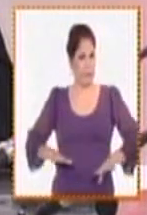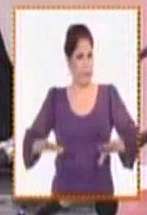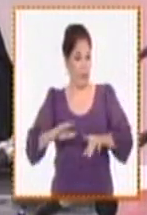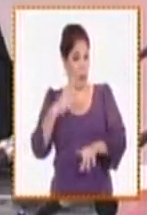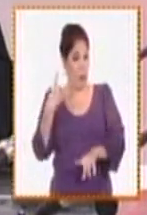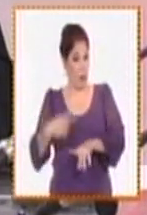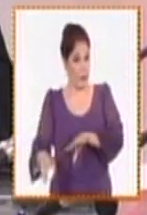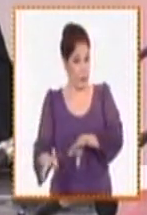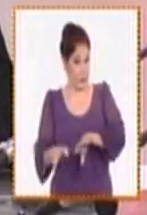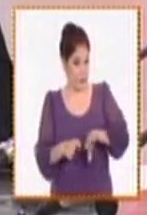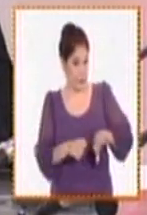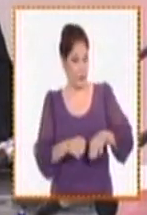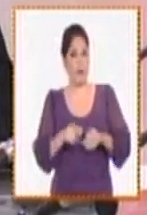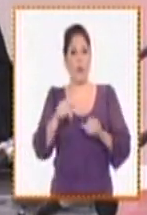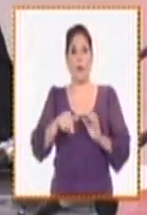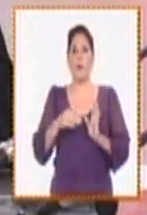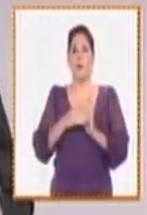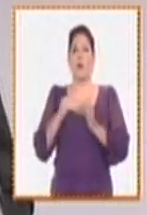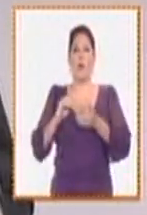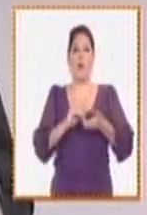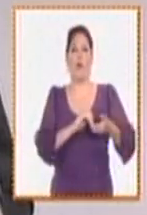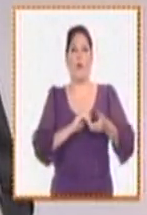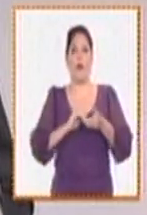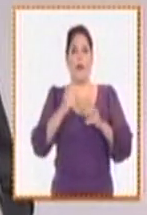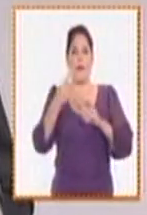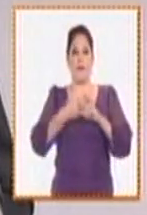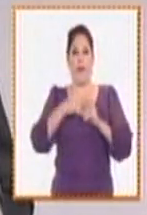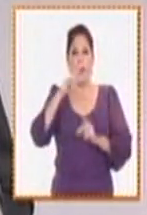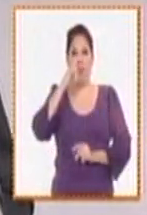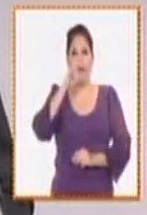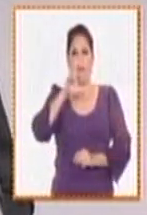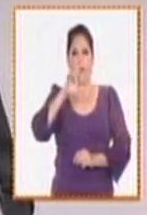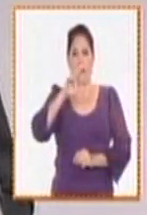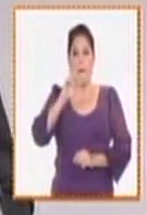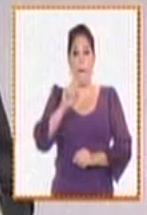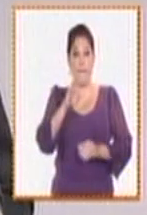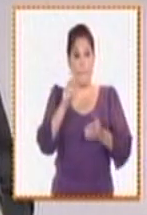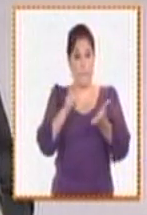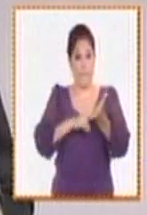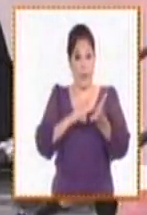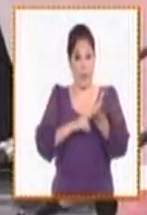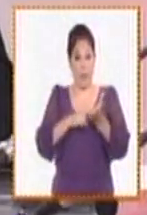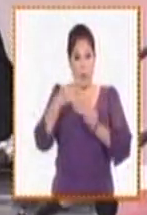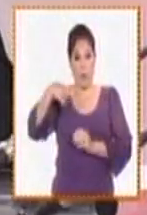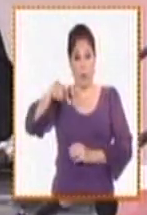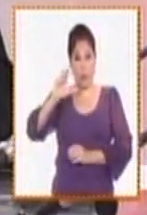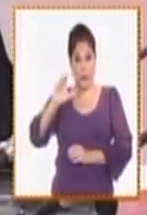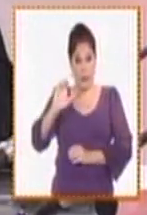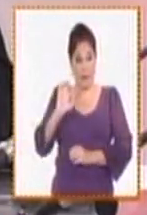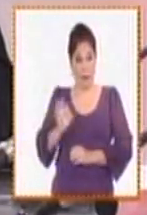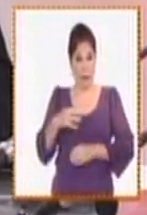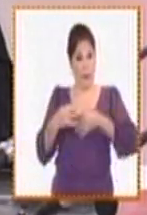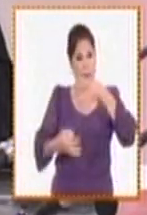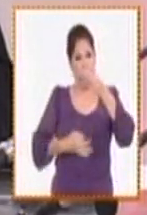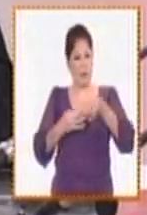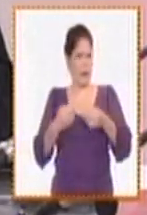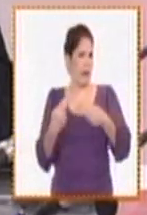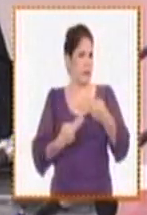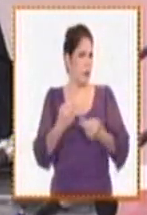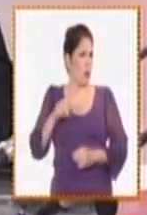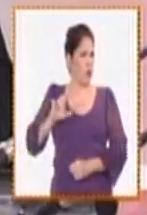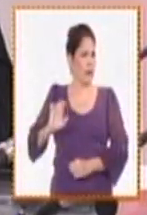me acompaña esta tarde el compañero Yailiel Cobo Calvo, miembro del Buró Nacional de la Unión de Jóvenes Comunistas,